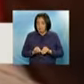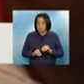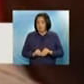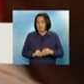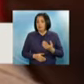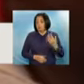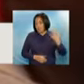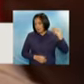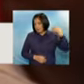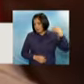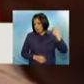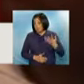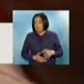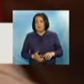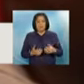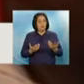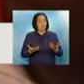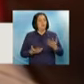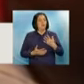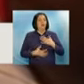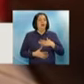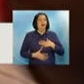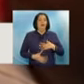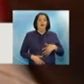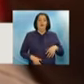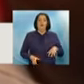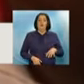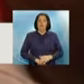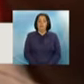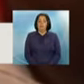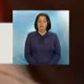la espalda. Una delicia.